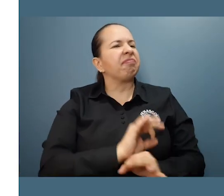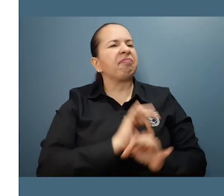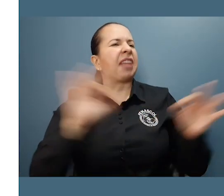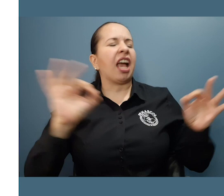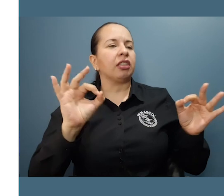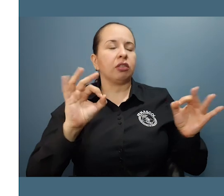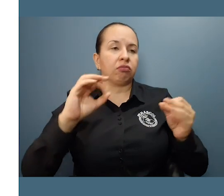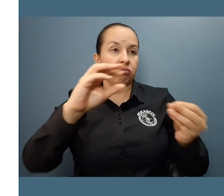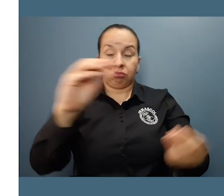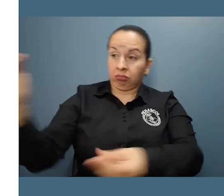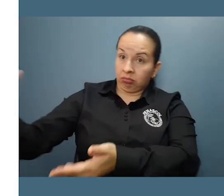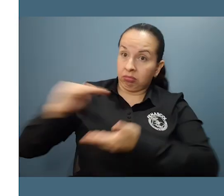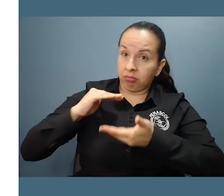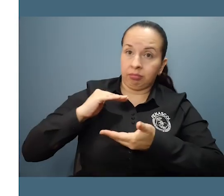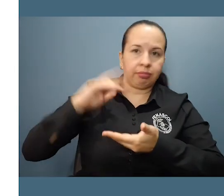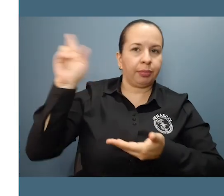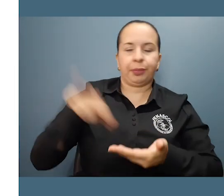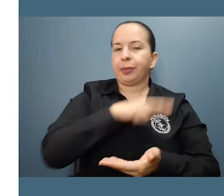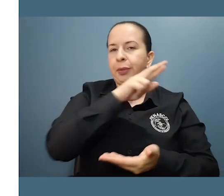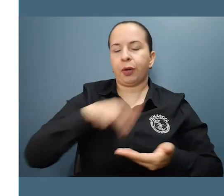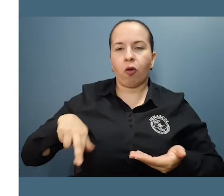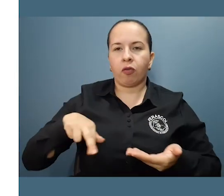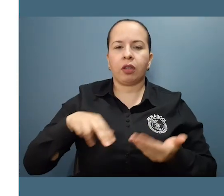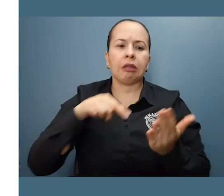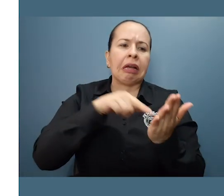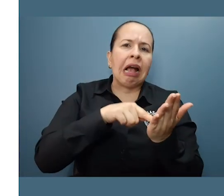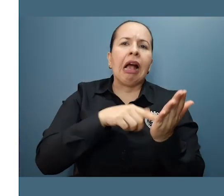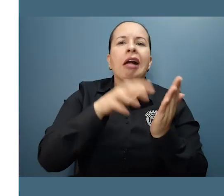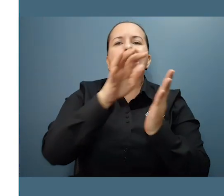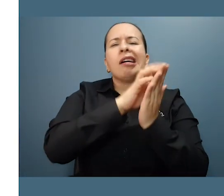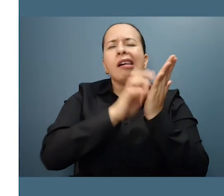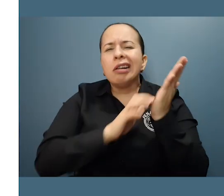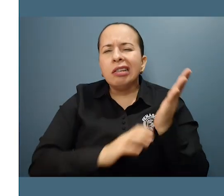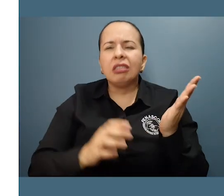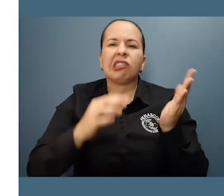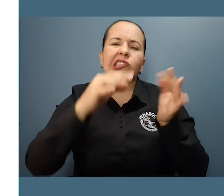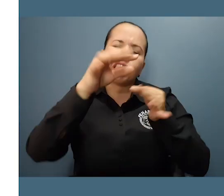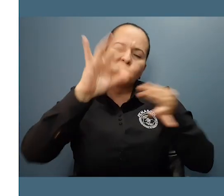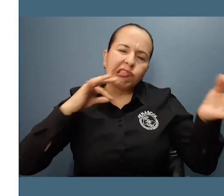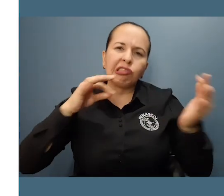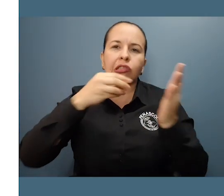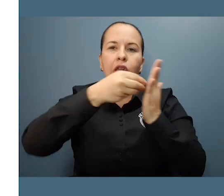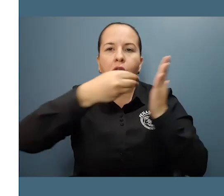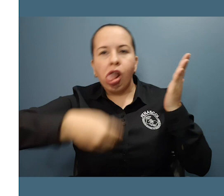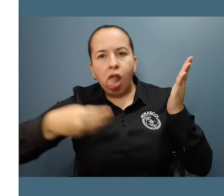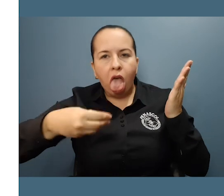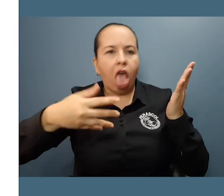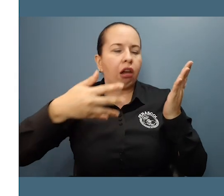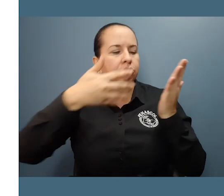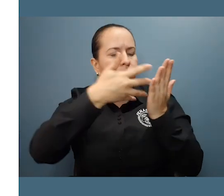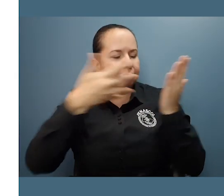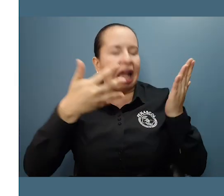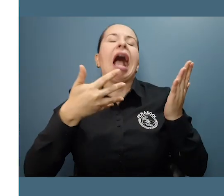No aplican devoluciones, solo aplica cambios en caso de algún imperfecto de impresión o encuadernación.